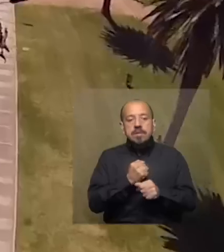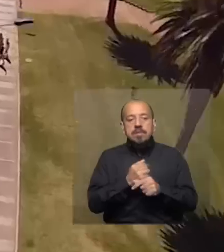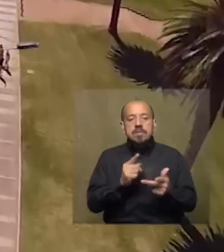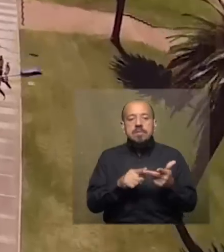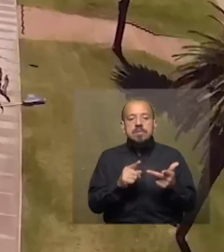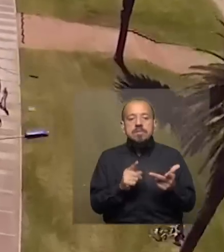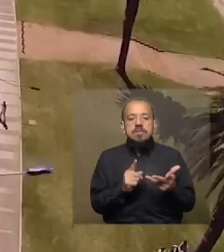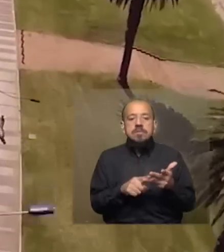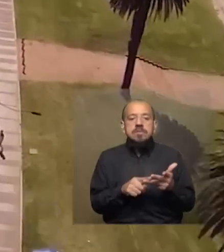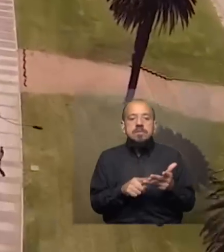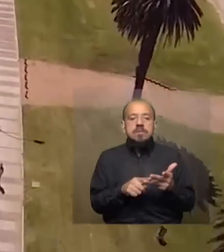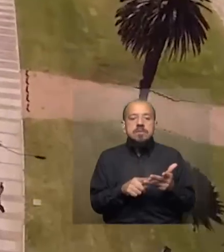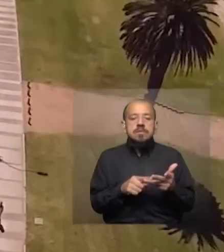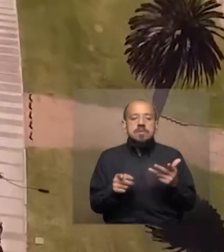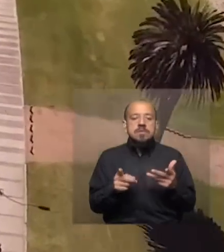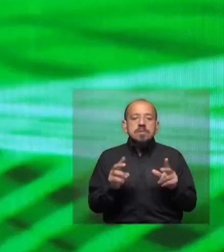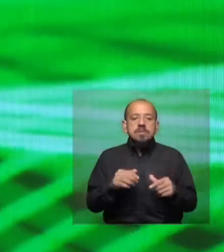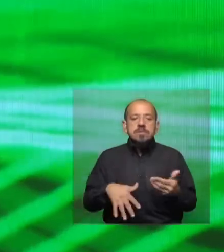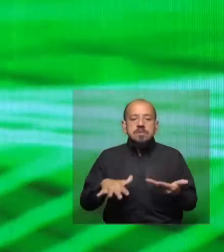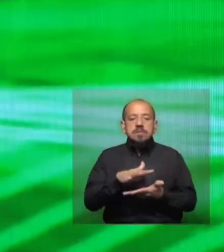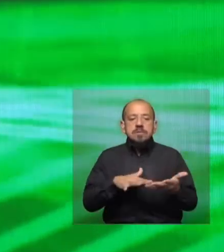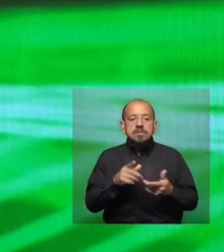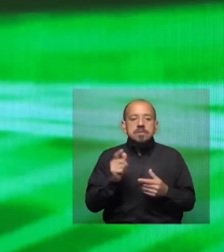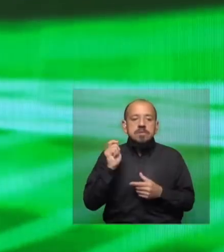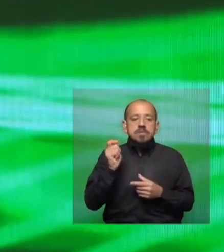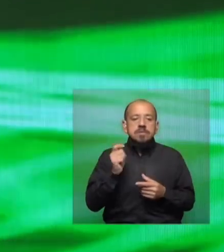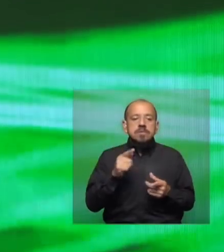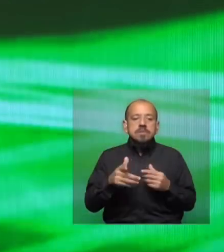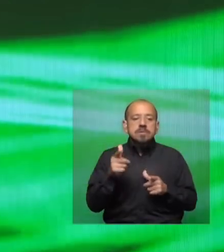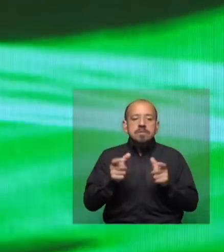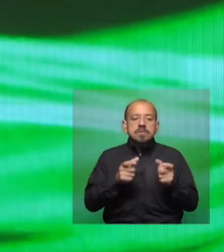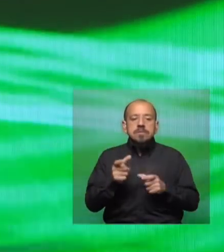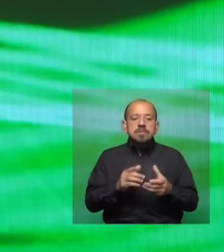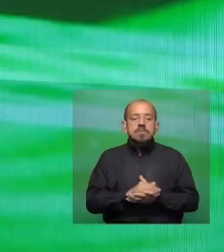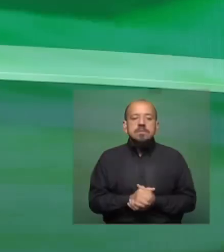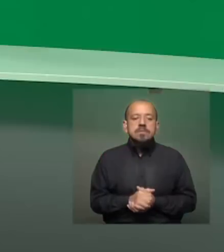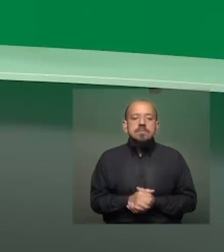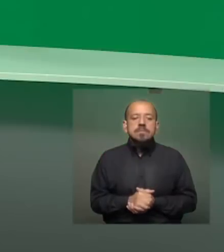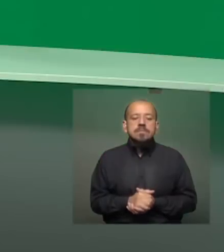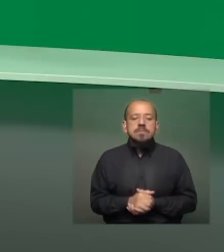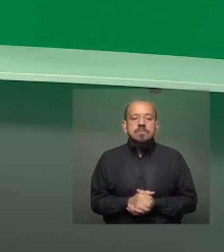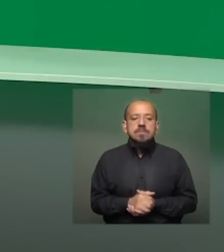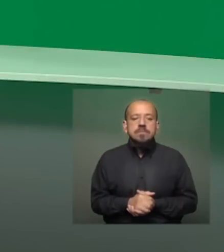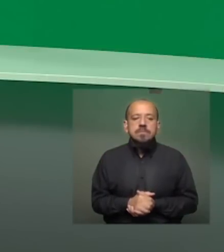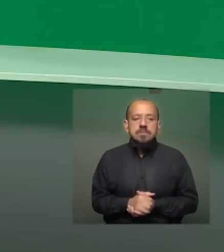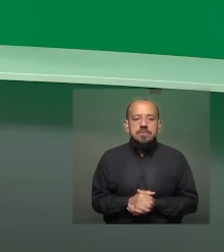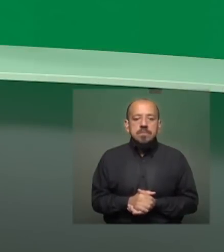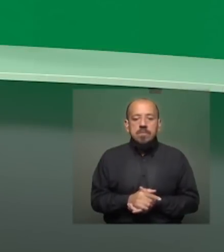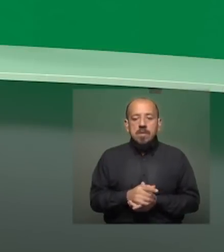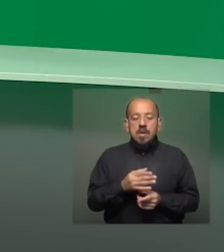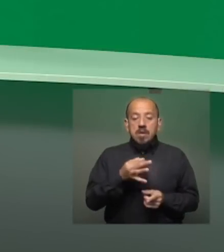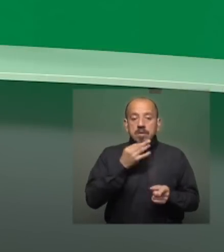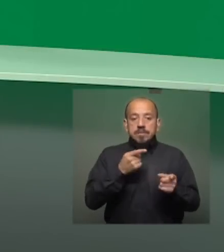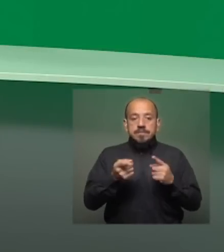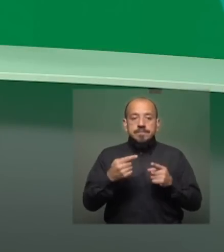bueno Obviamente el mantenimiento de los espacios públicos que es tan importante para que la gente se los apropie de alguna forma lo mencionado